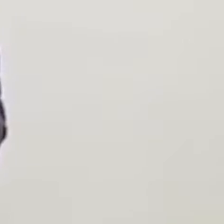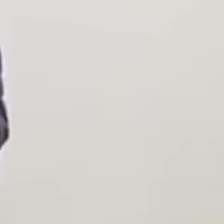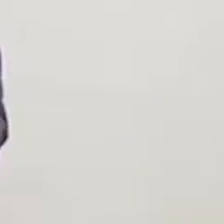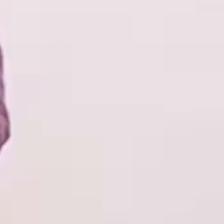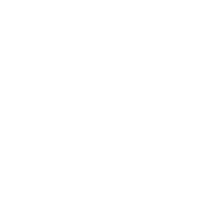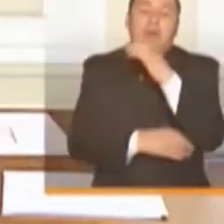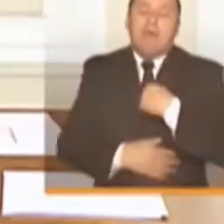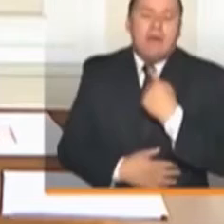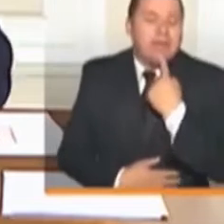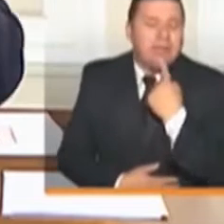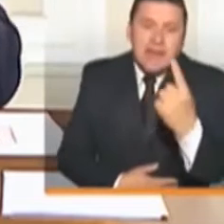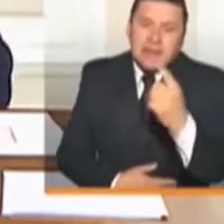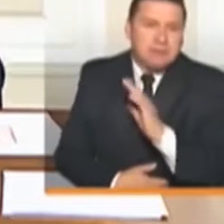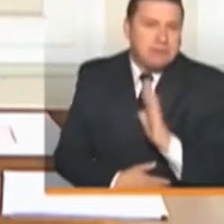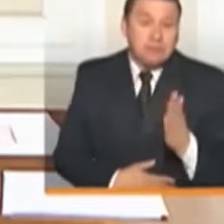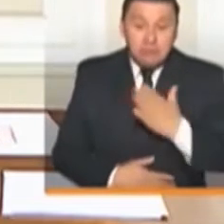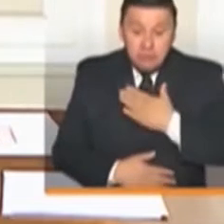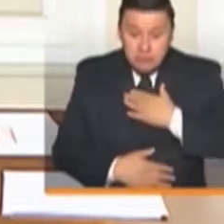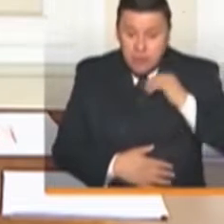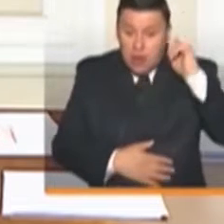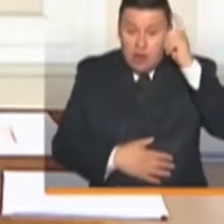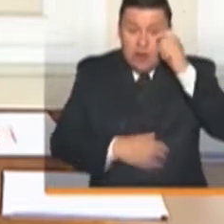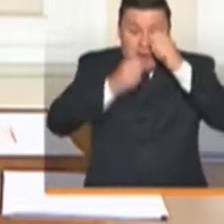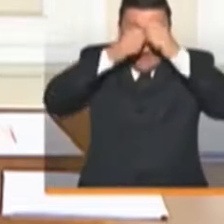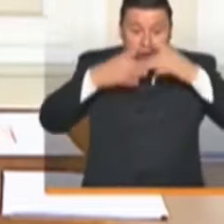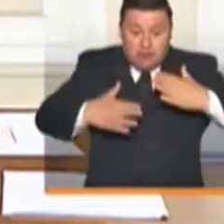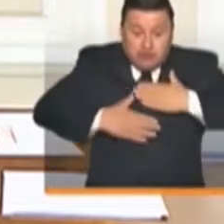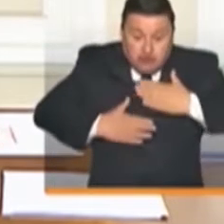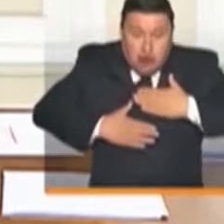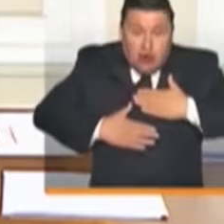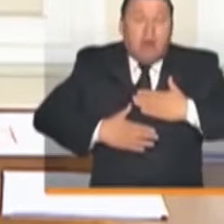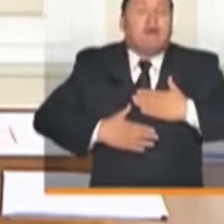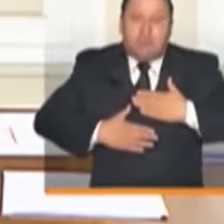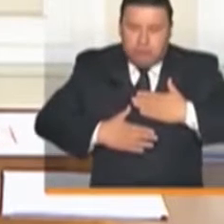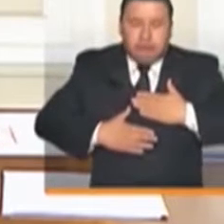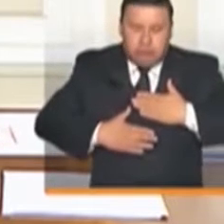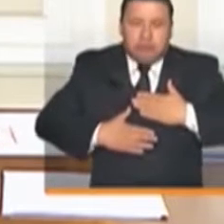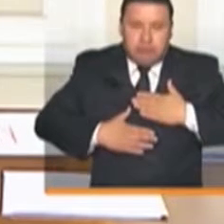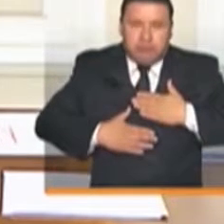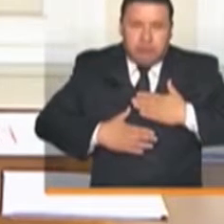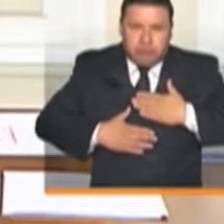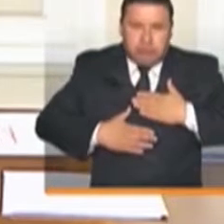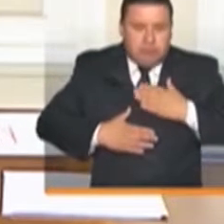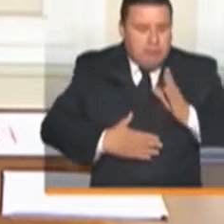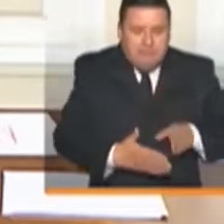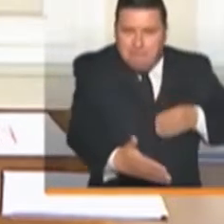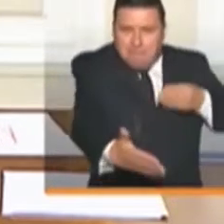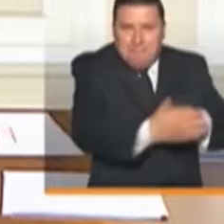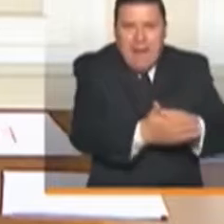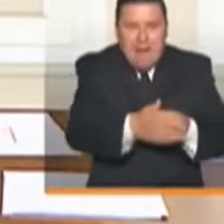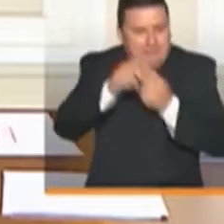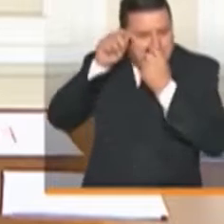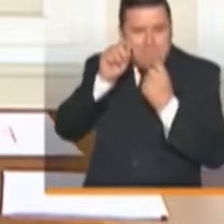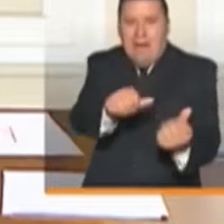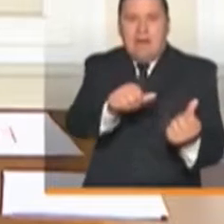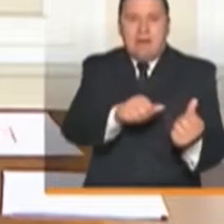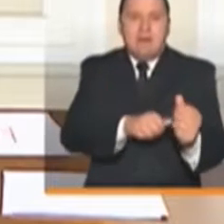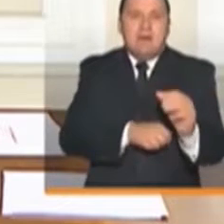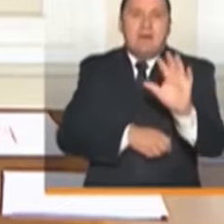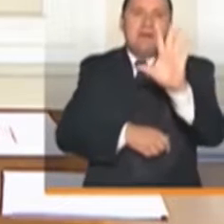de la nómina normal. Como Gobierno Nacional, vamos a pagar